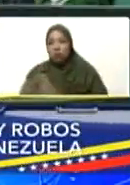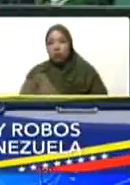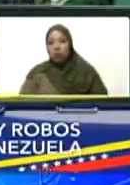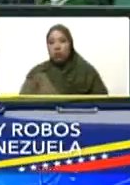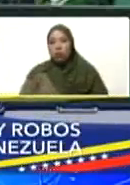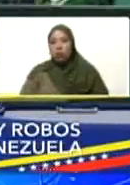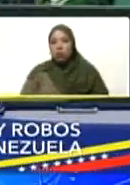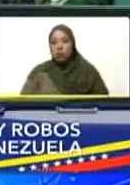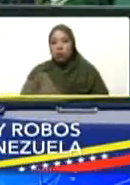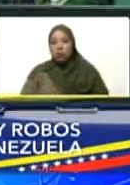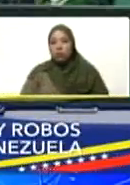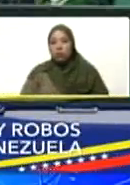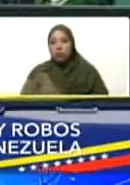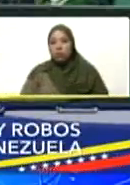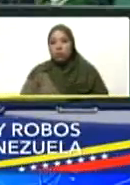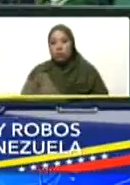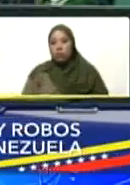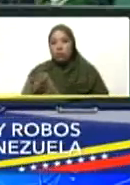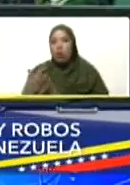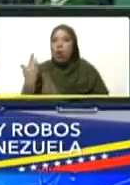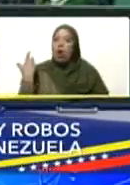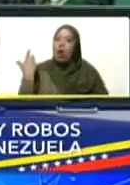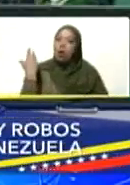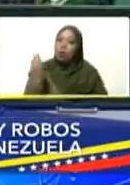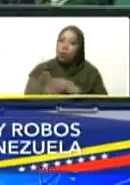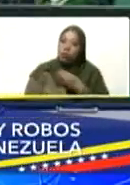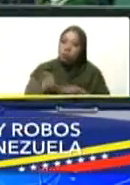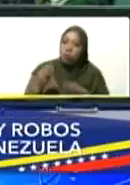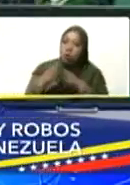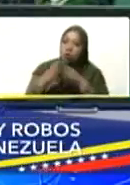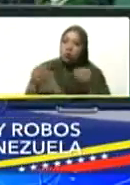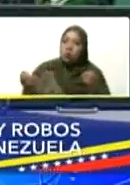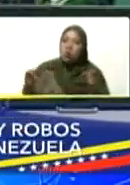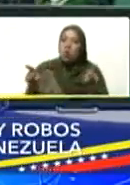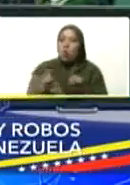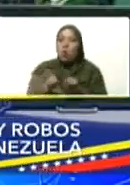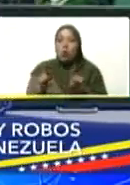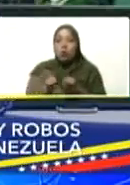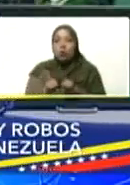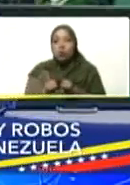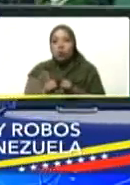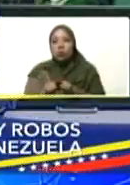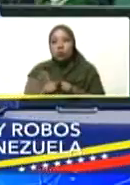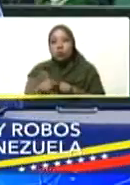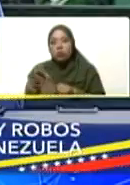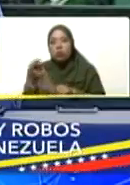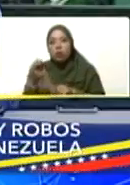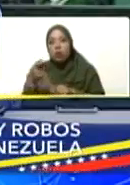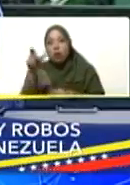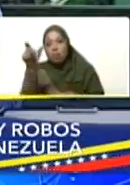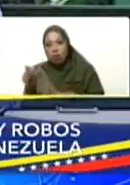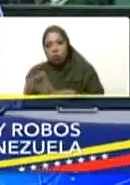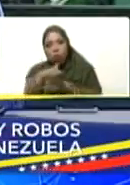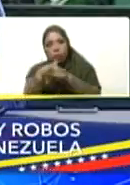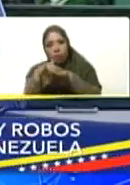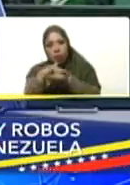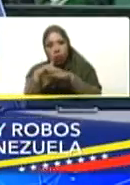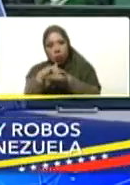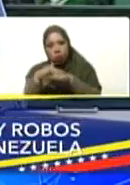pie, ¿qué dejó en pie? Todo ese estremecimiento, Wilmar Castro Soteldo, ¿qué quedó en